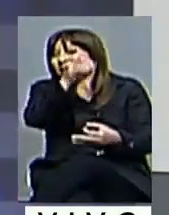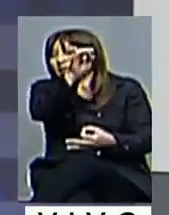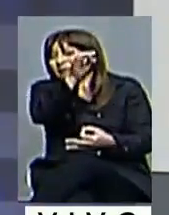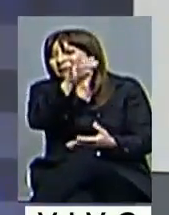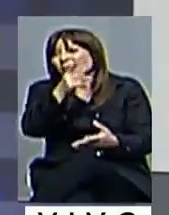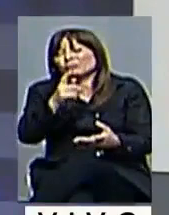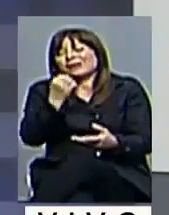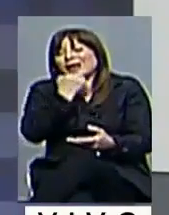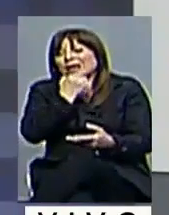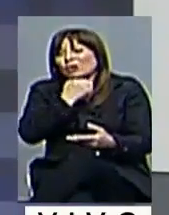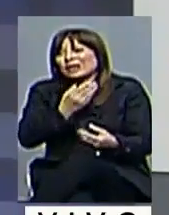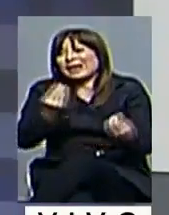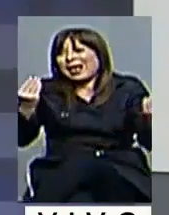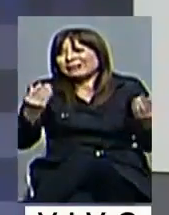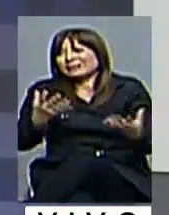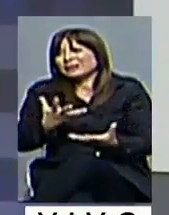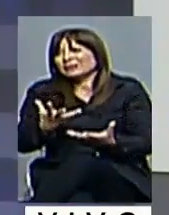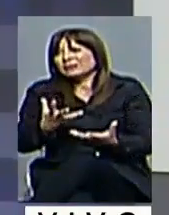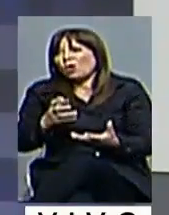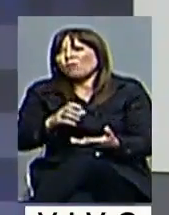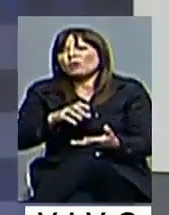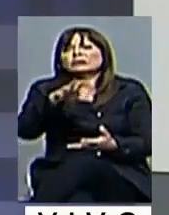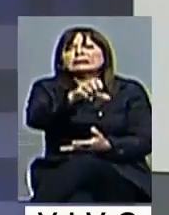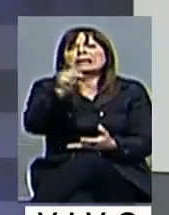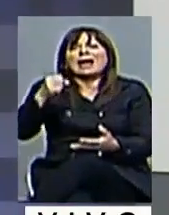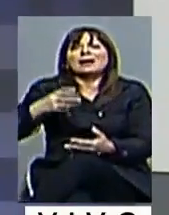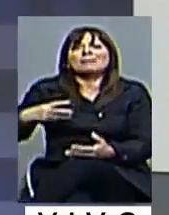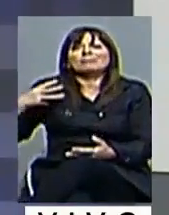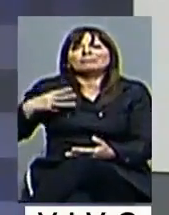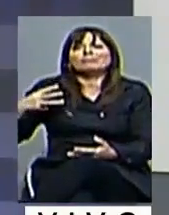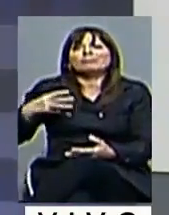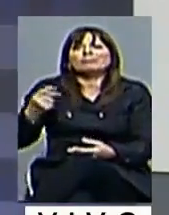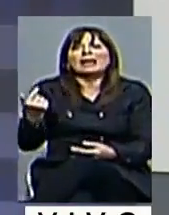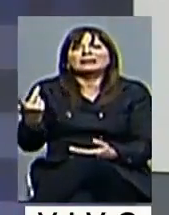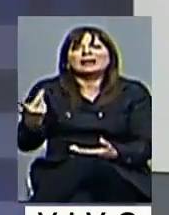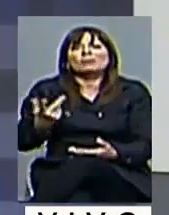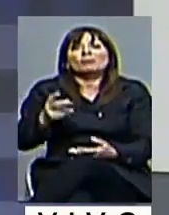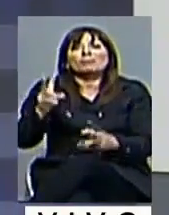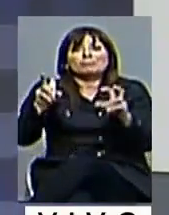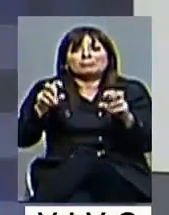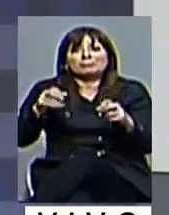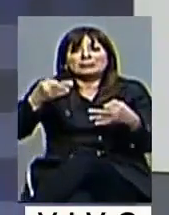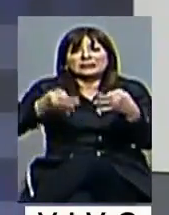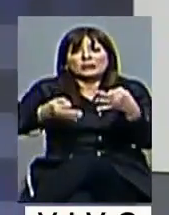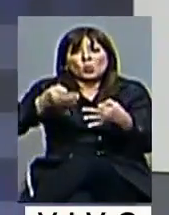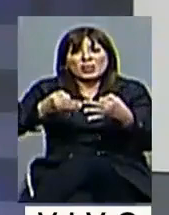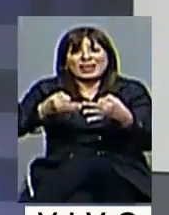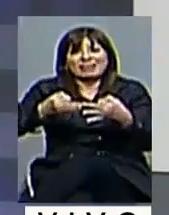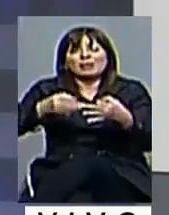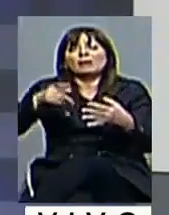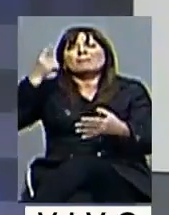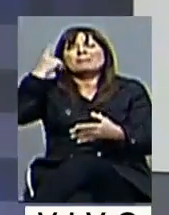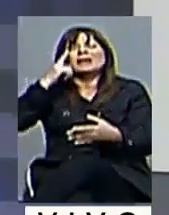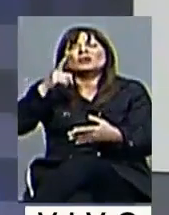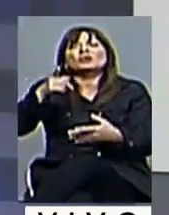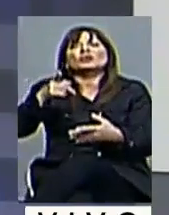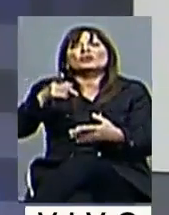cometió un error tremendo al sacarle la plata a los municipios para el tema de seguridad, pero hay otras áreas que sí la DIPRES tiene razón en que